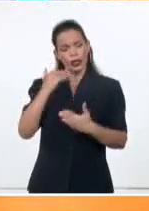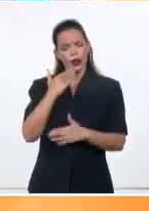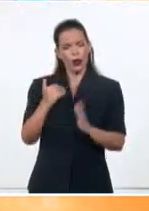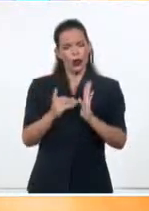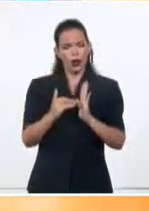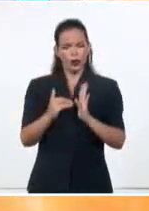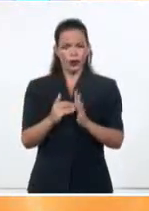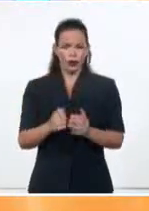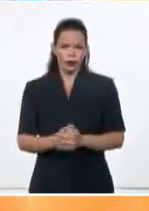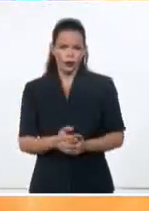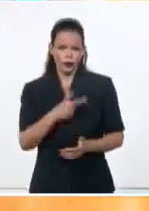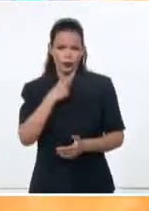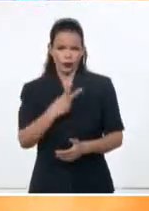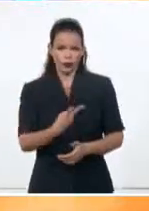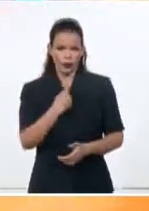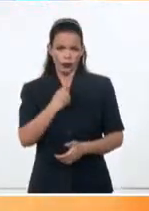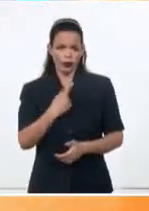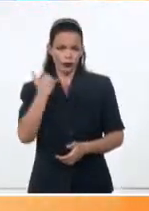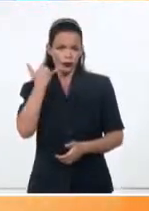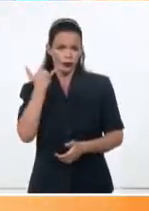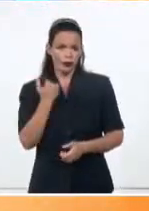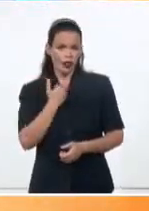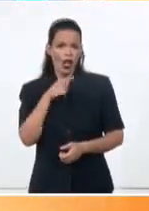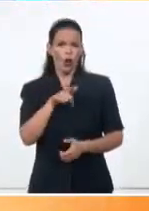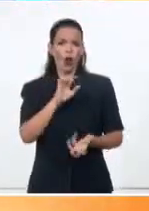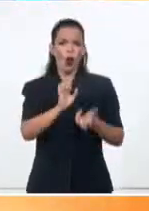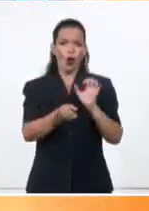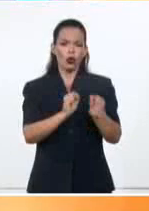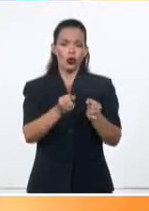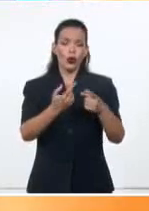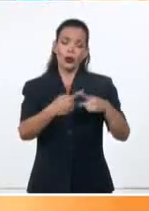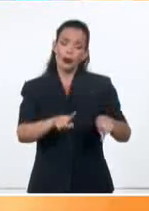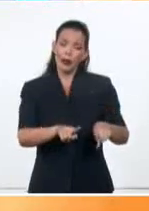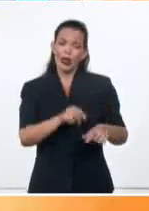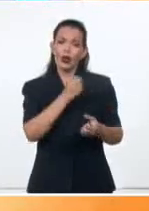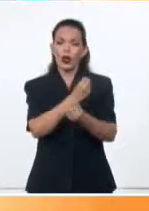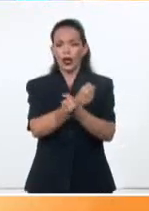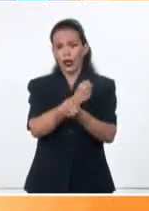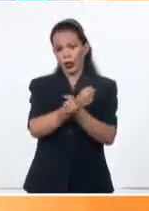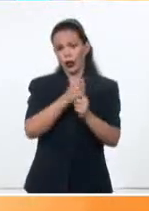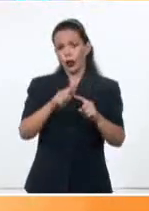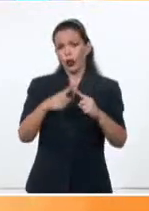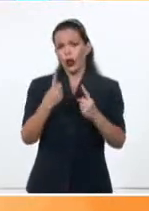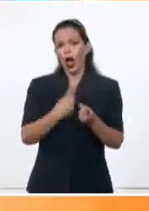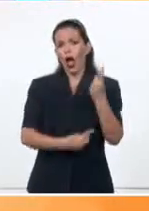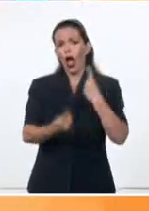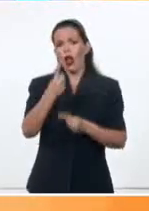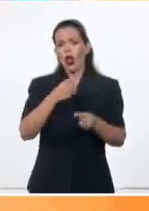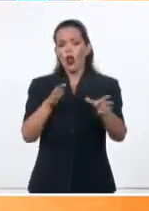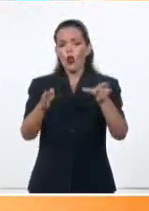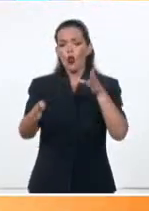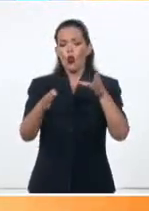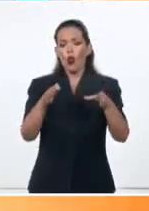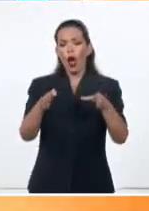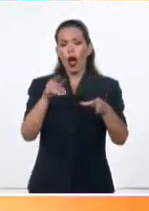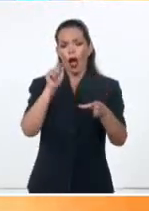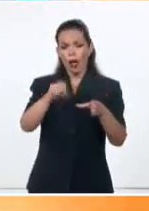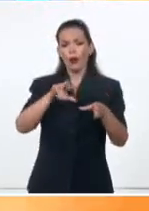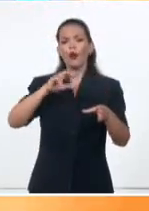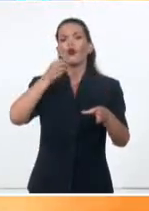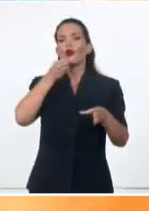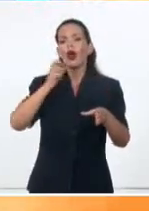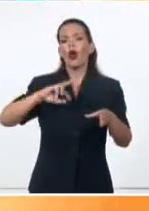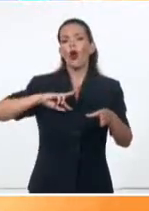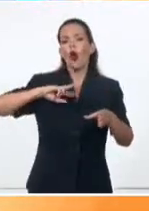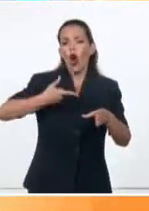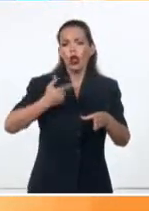Los expertos aquí hablan de control con riesgos, porque muchas de las áreas dañadas aún tienen combustión y eso puede ser estimulado por los